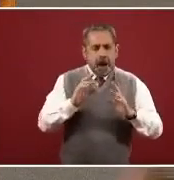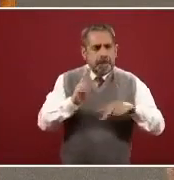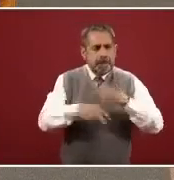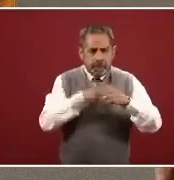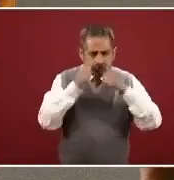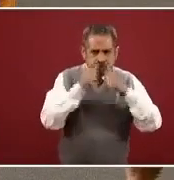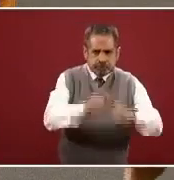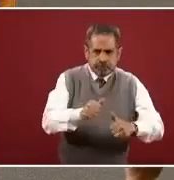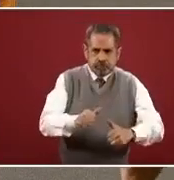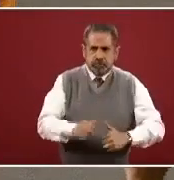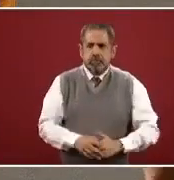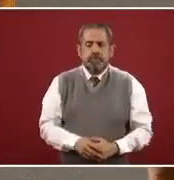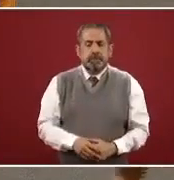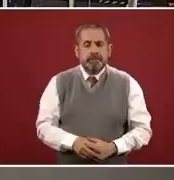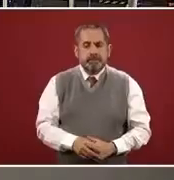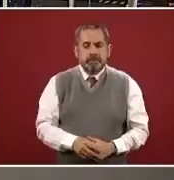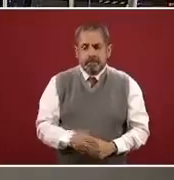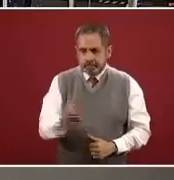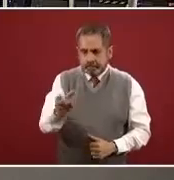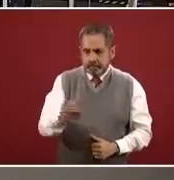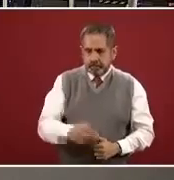¿no? ¿Habríamos concedido aquí?